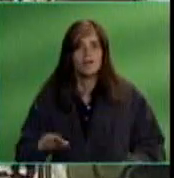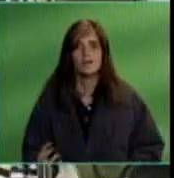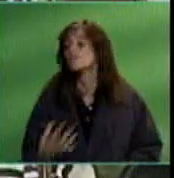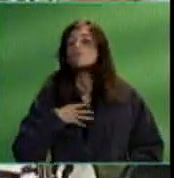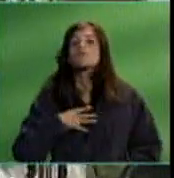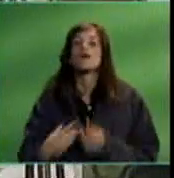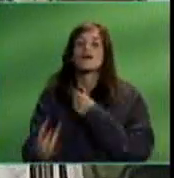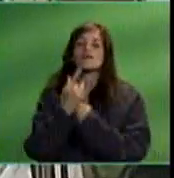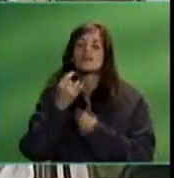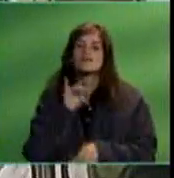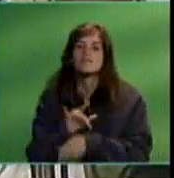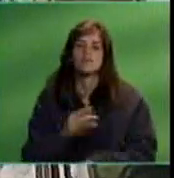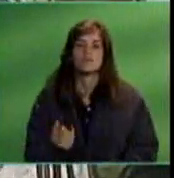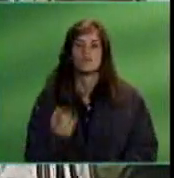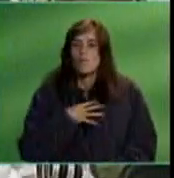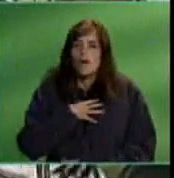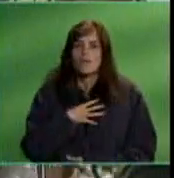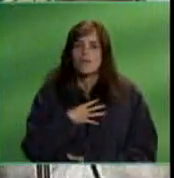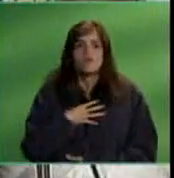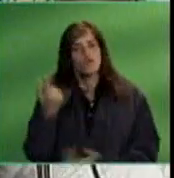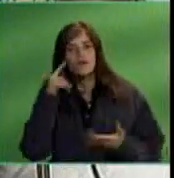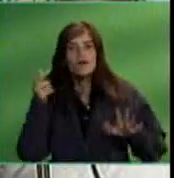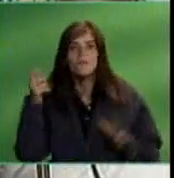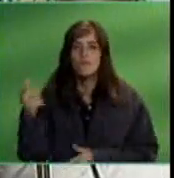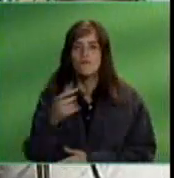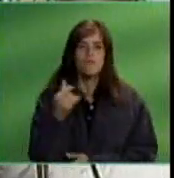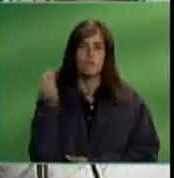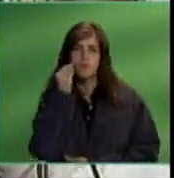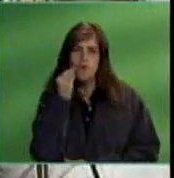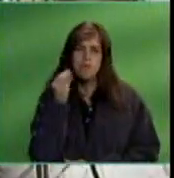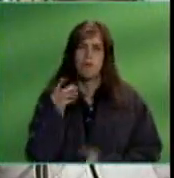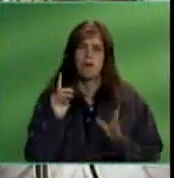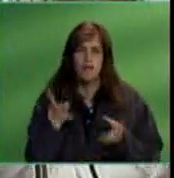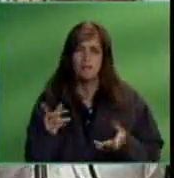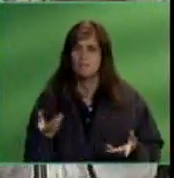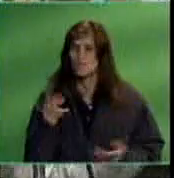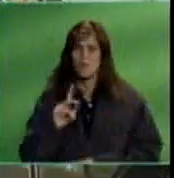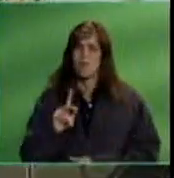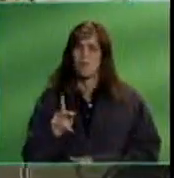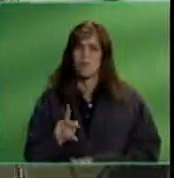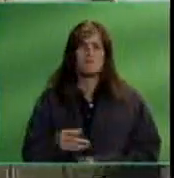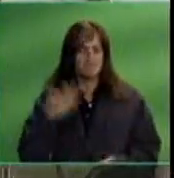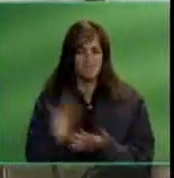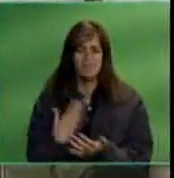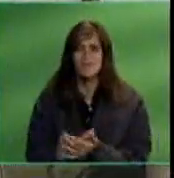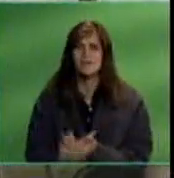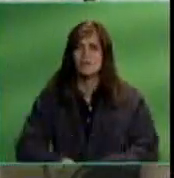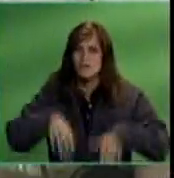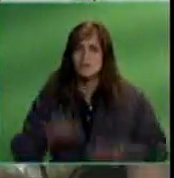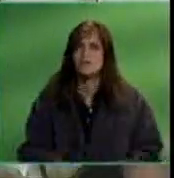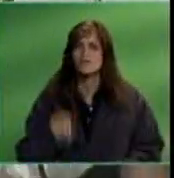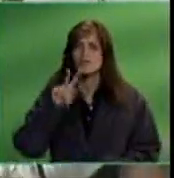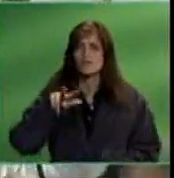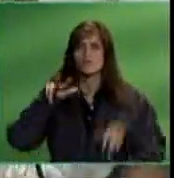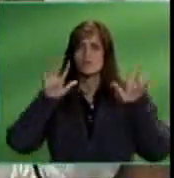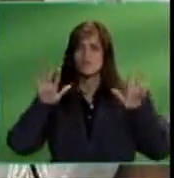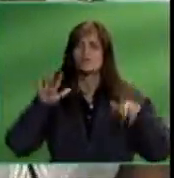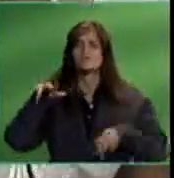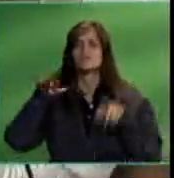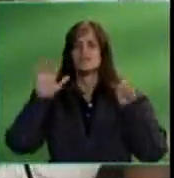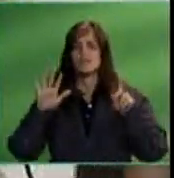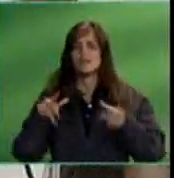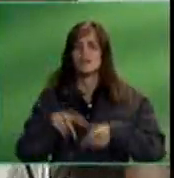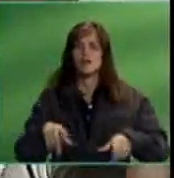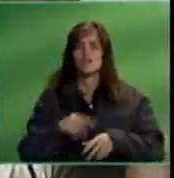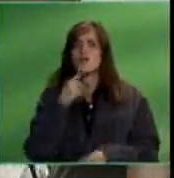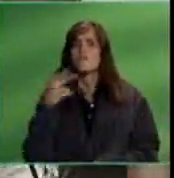podemos engañar no cree usted que el pueblo venezolano es tonto es bobo testigos retirado 286 centros incluso dijo que los